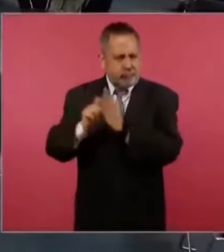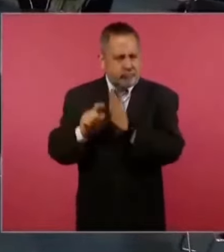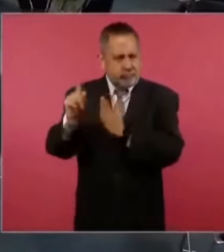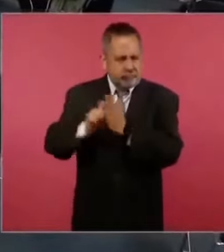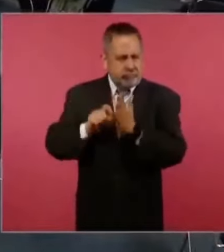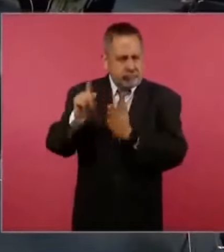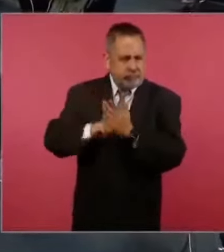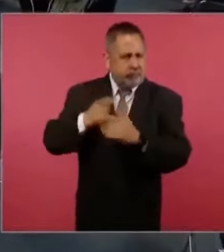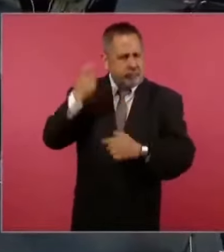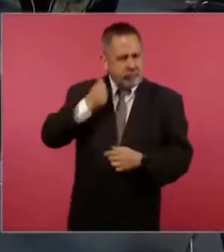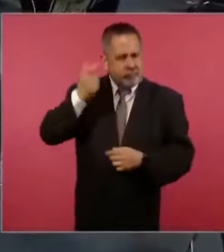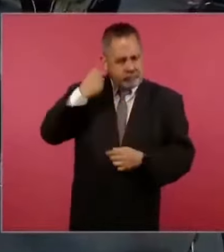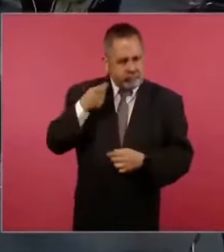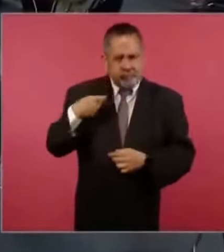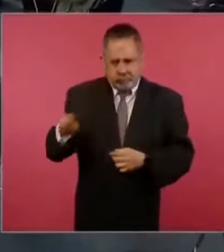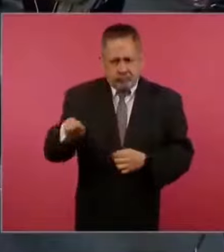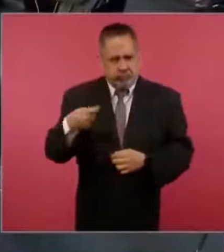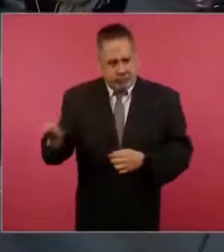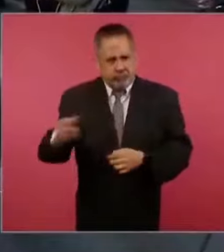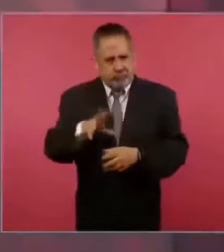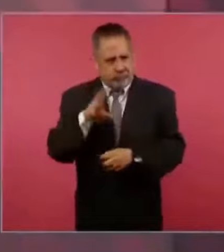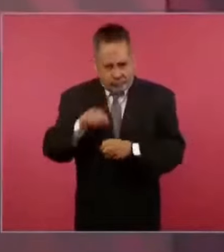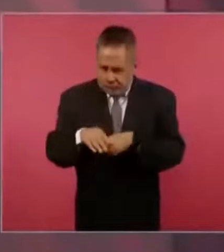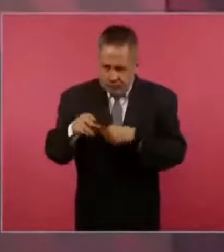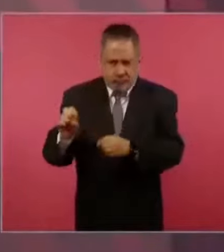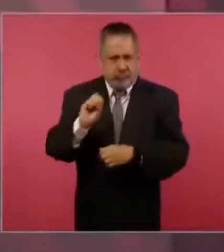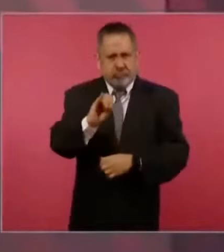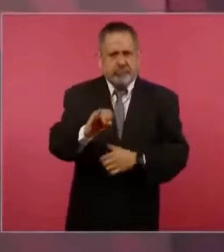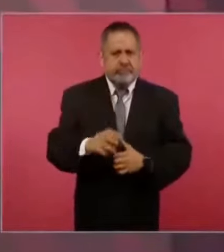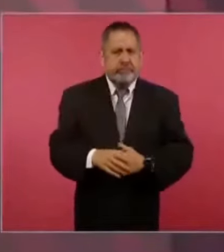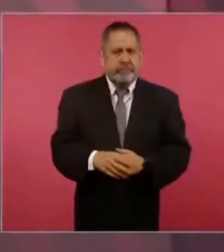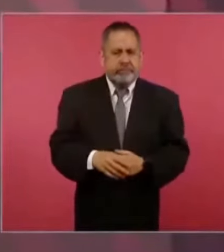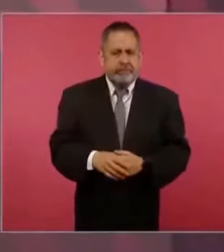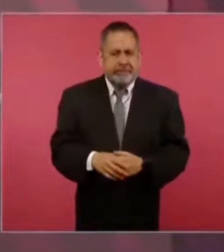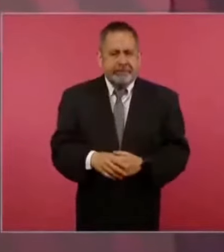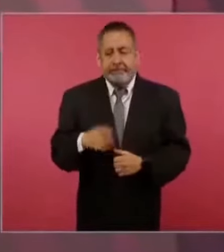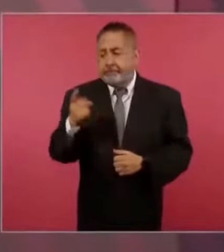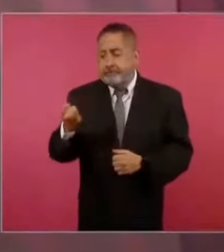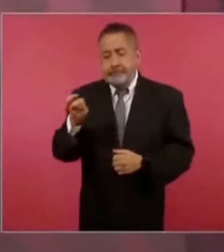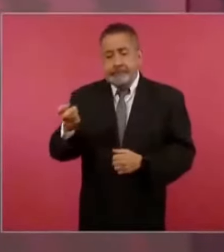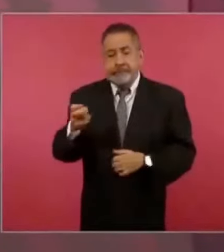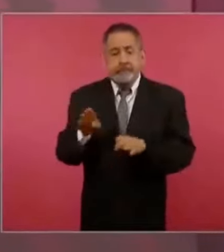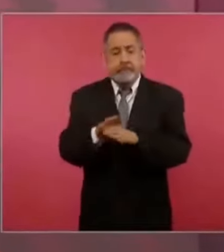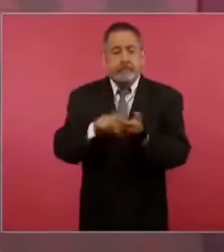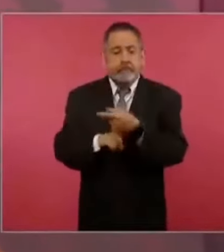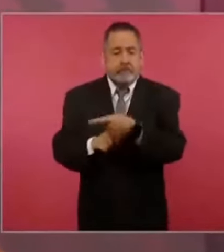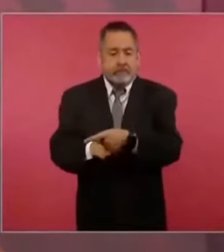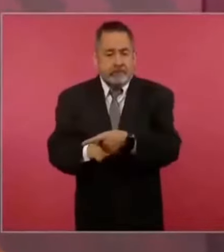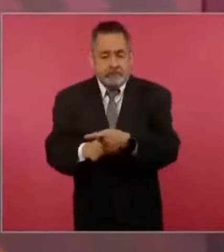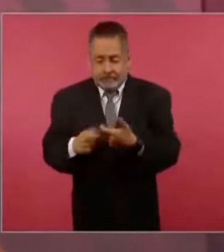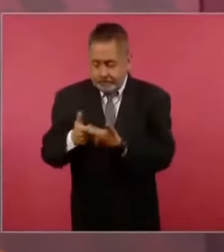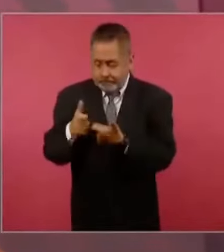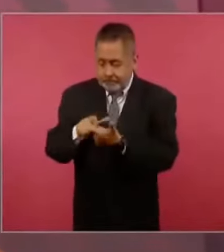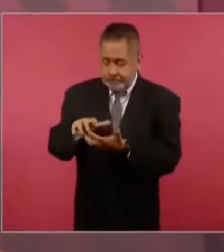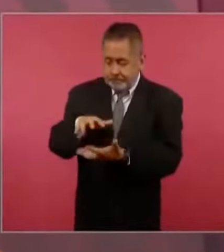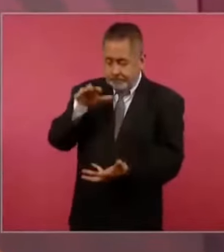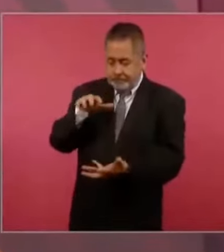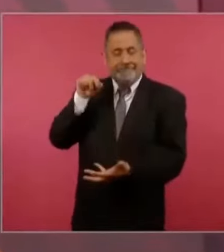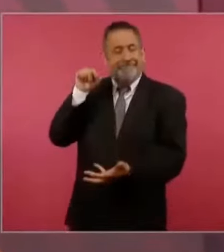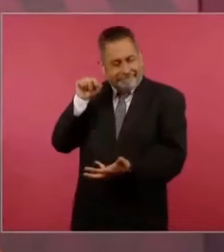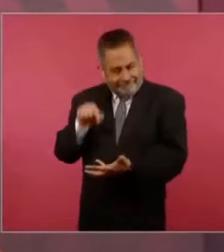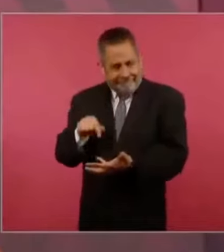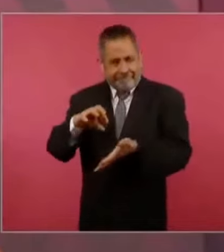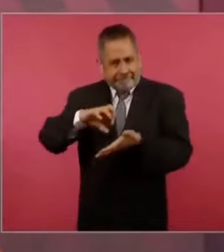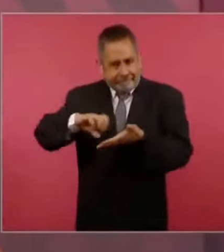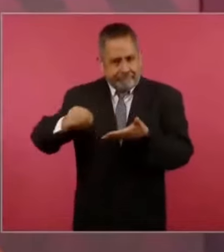eh Para compensarlos es el que va a salir del fondo de pensiones del